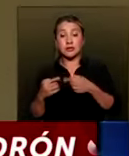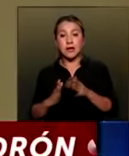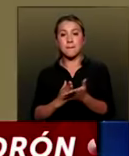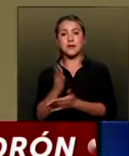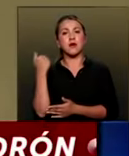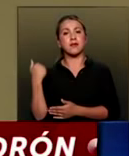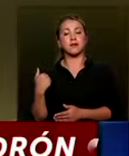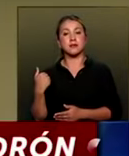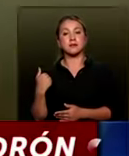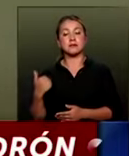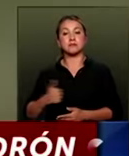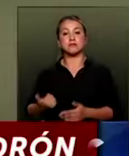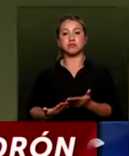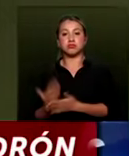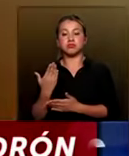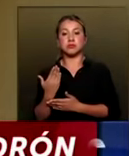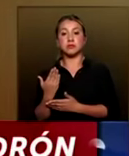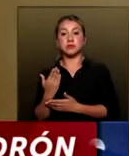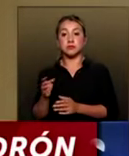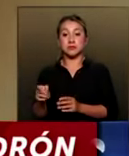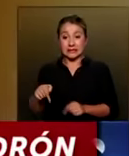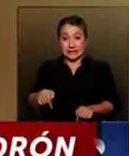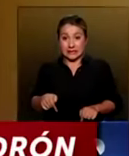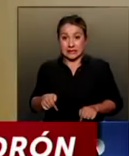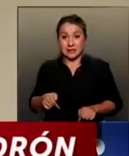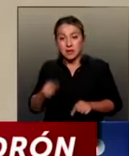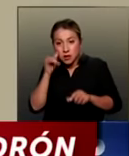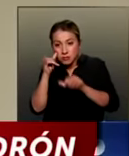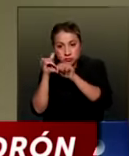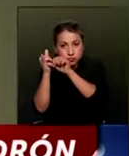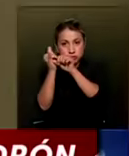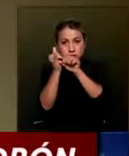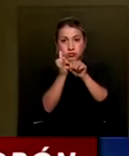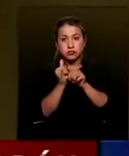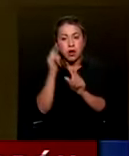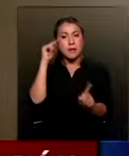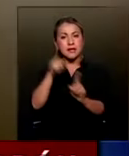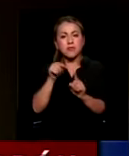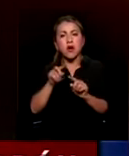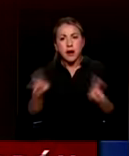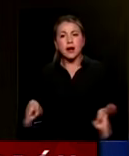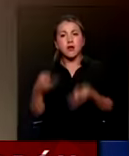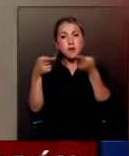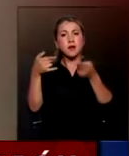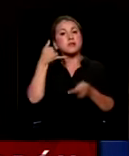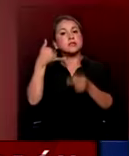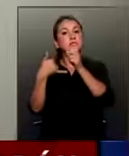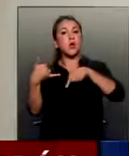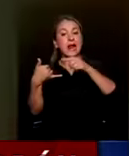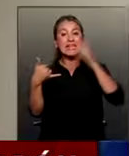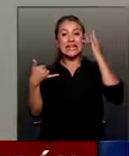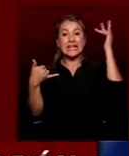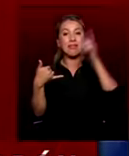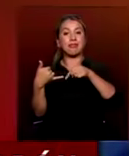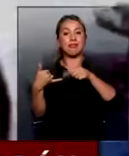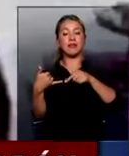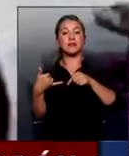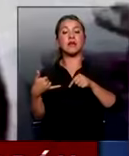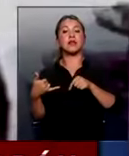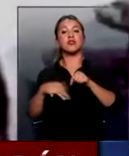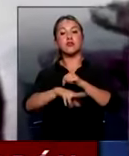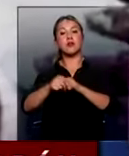iniciado más temprano y que motivó a este Casa Noticias a emprender la misión de recuperar el smartphone sustraído a su